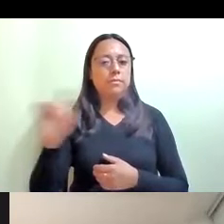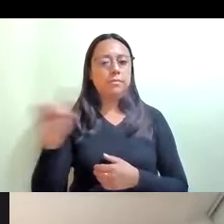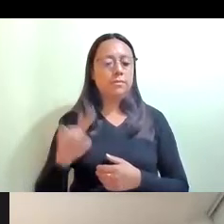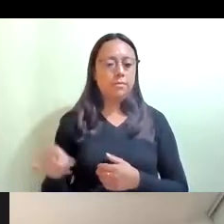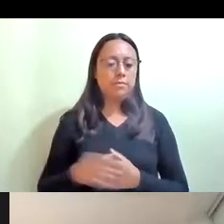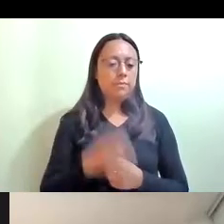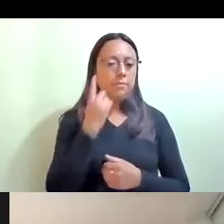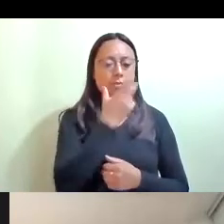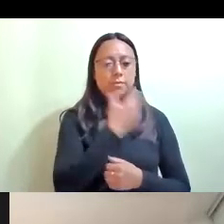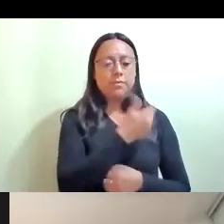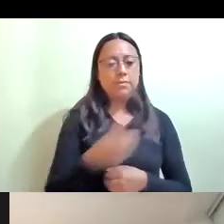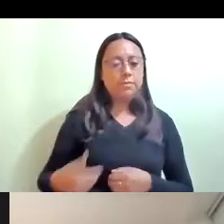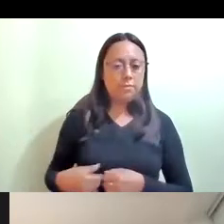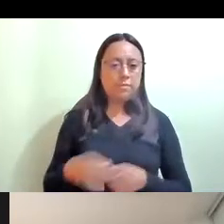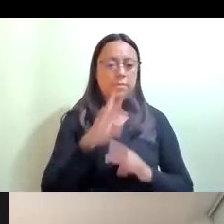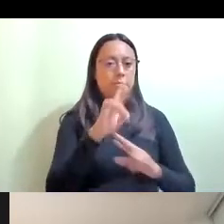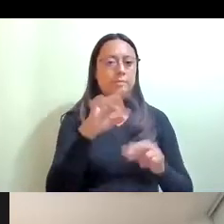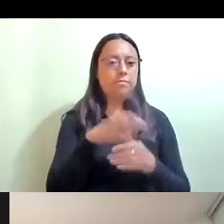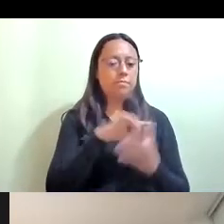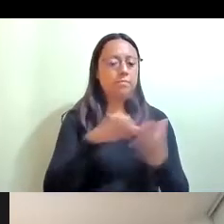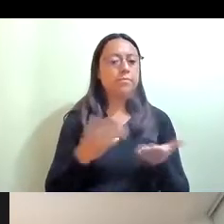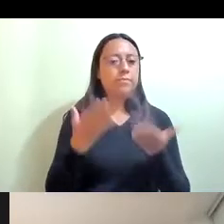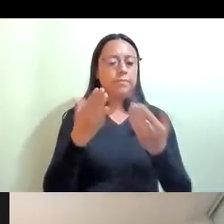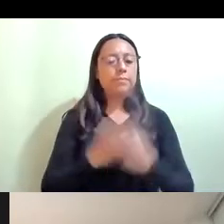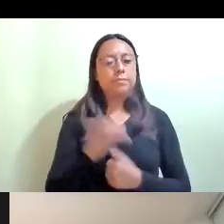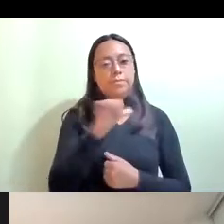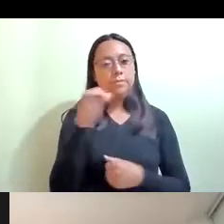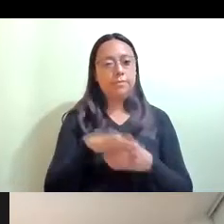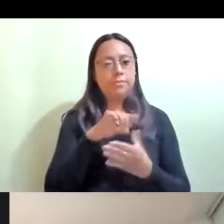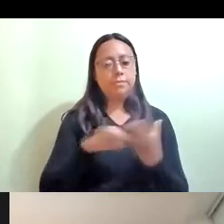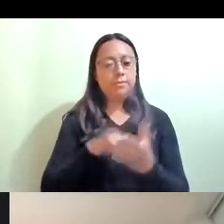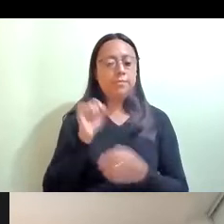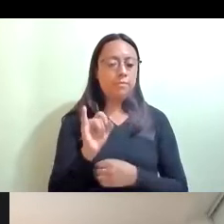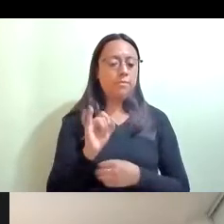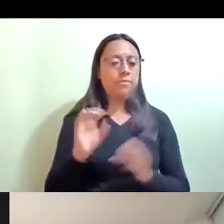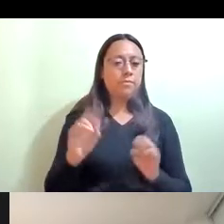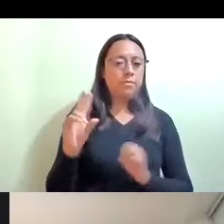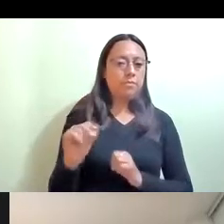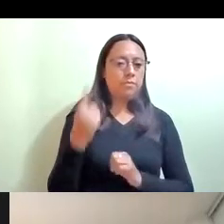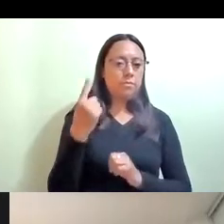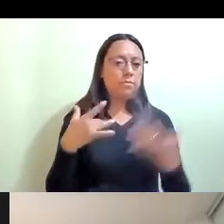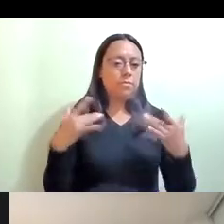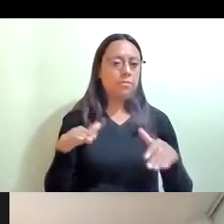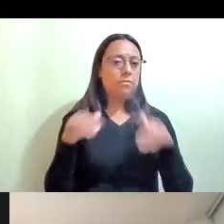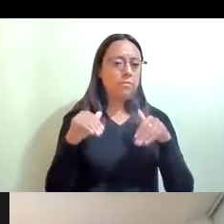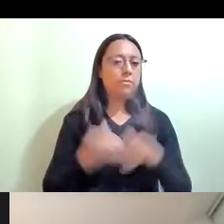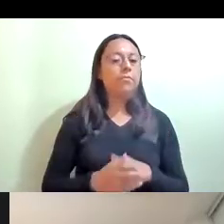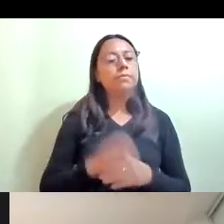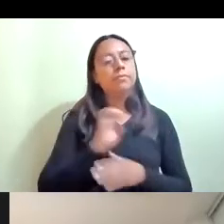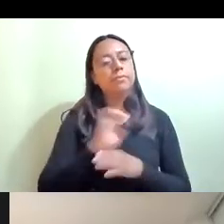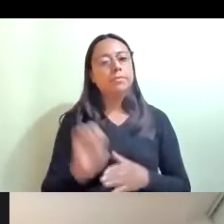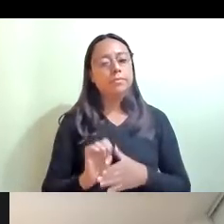Diputado presidente, el resultado de la votación es el siguiente. 11 votos a favor, 0 en contra y 1 abstención. En